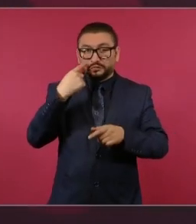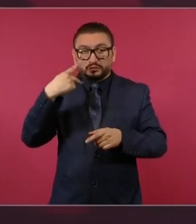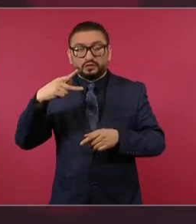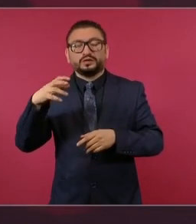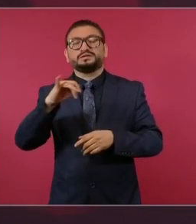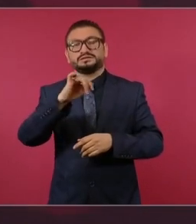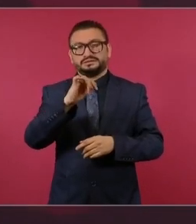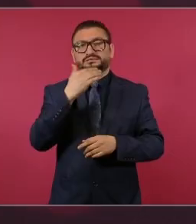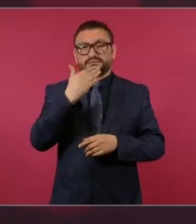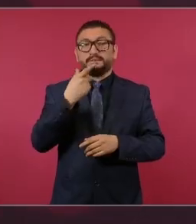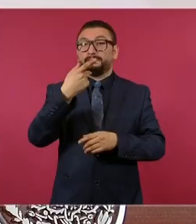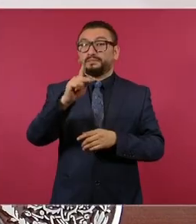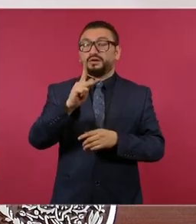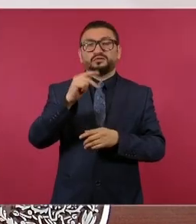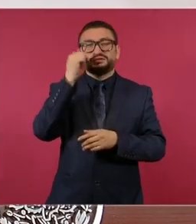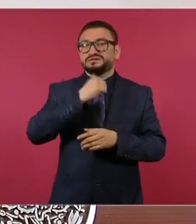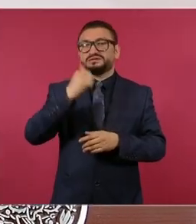el gobierno